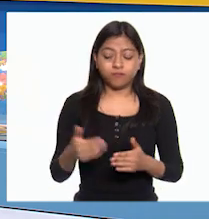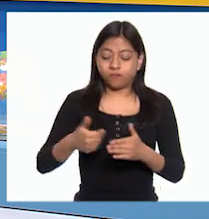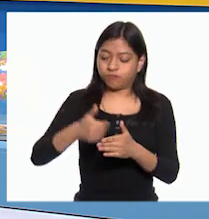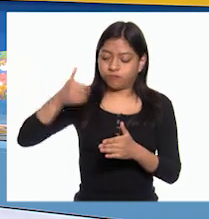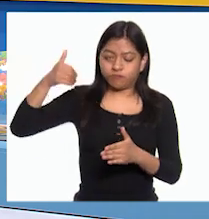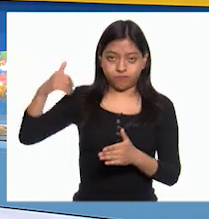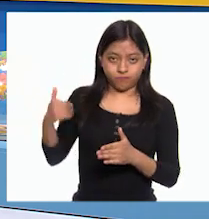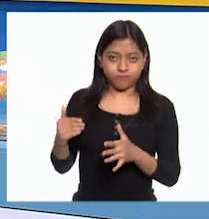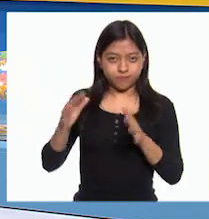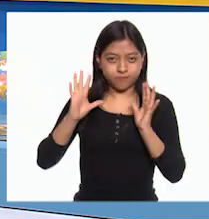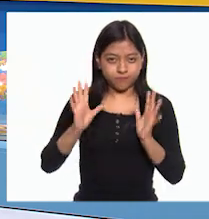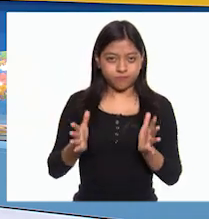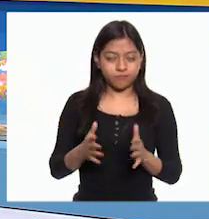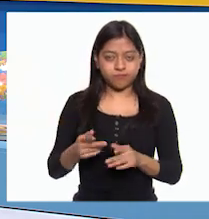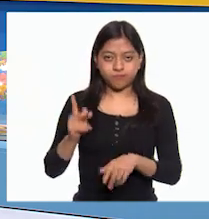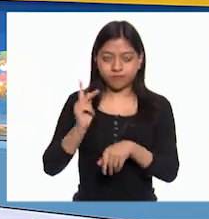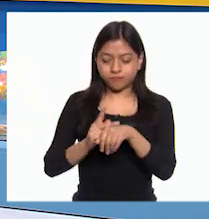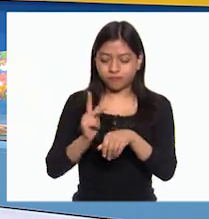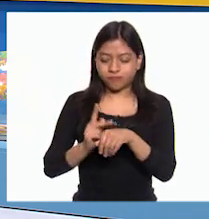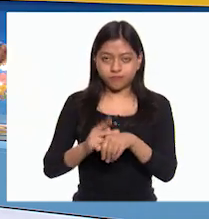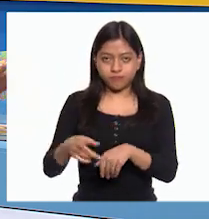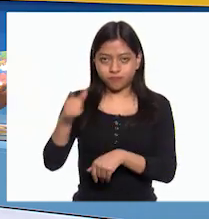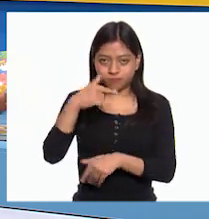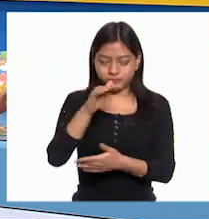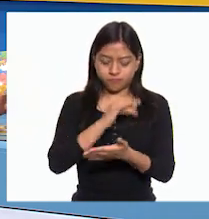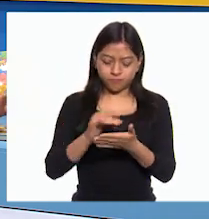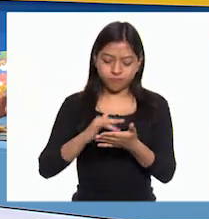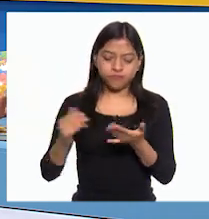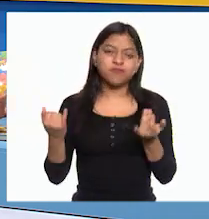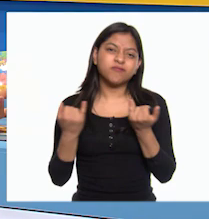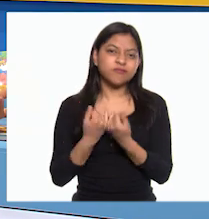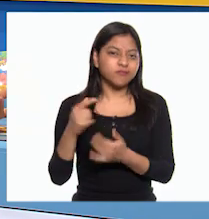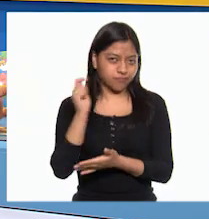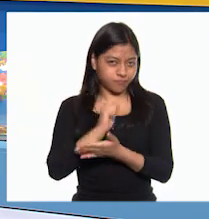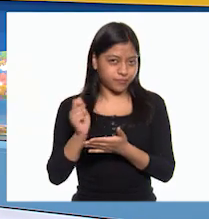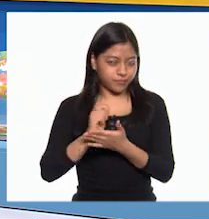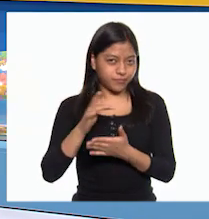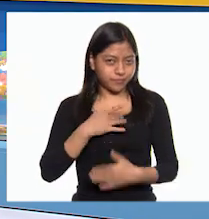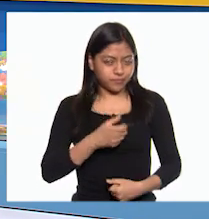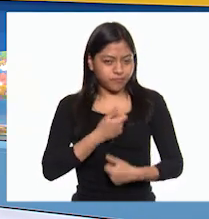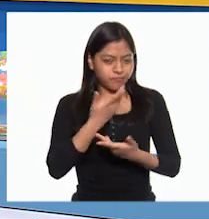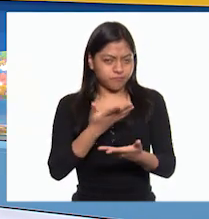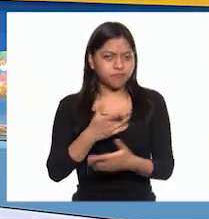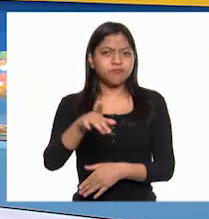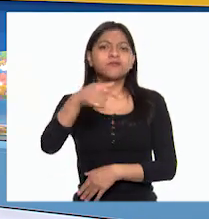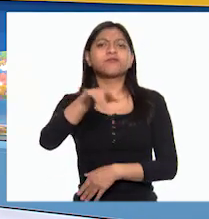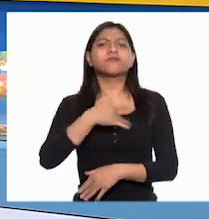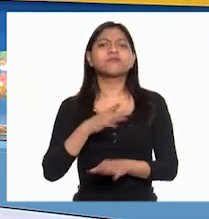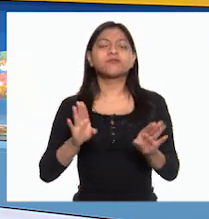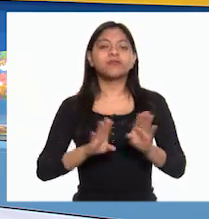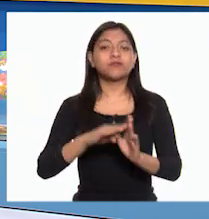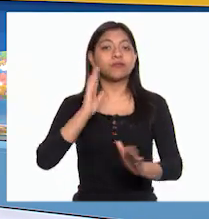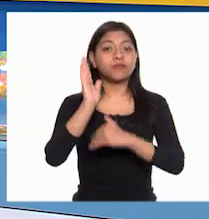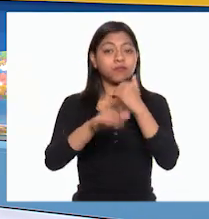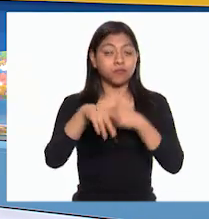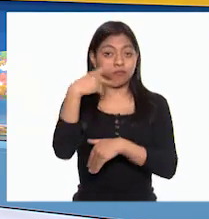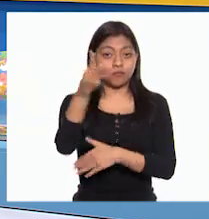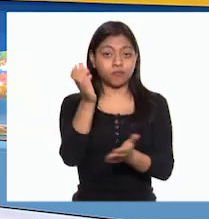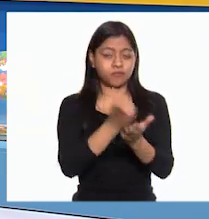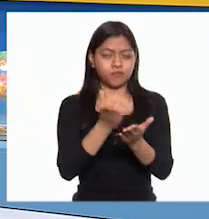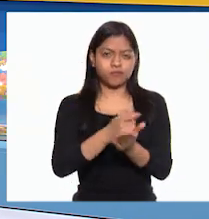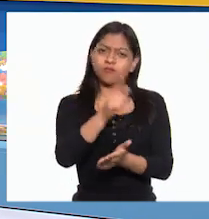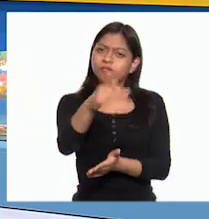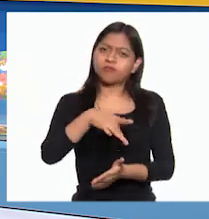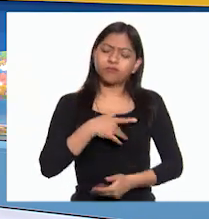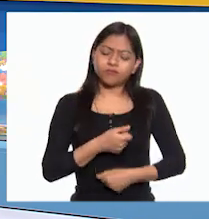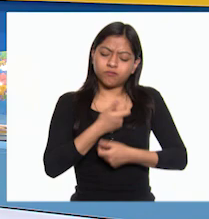tenido durante la primaria como lectores y escritores de poesía y que después redacten en su cuaderno con sus propias